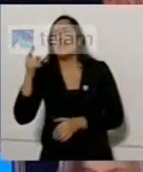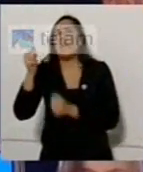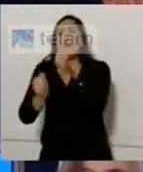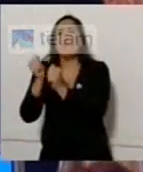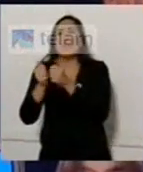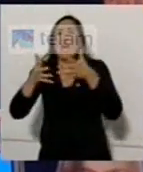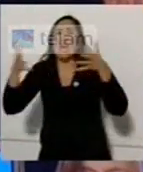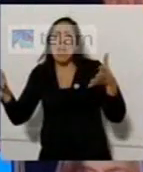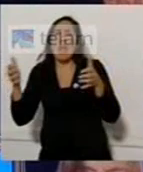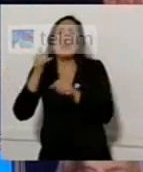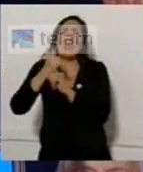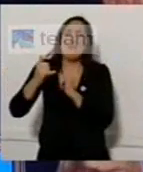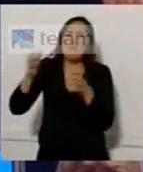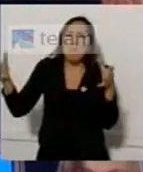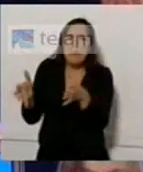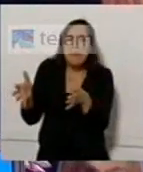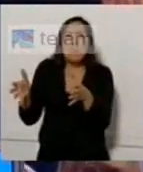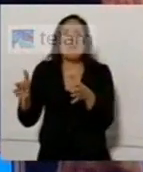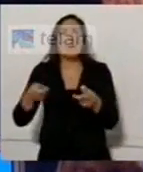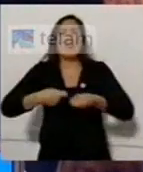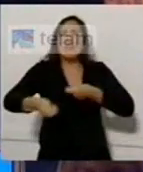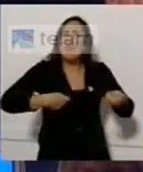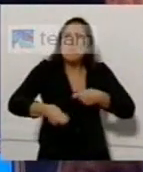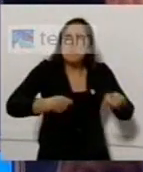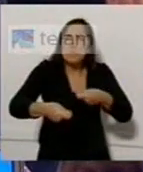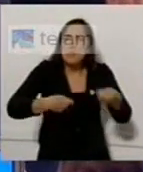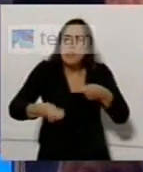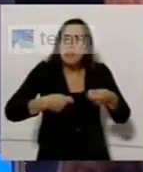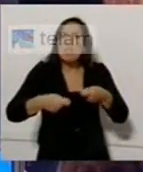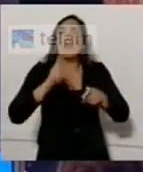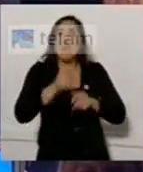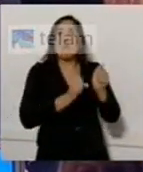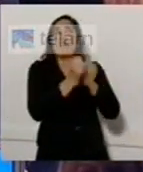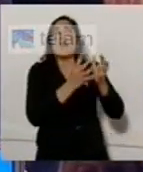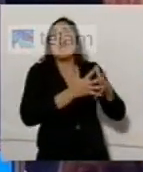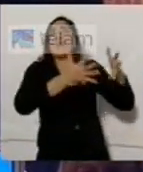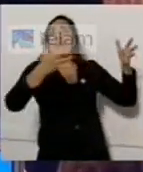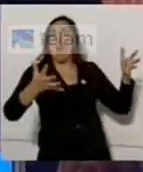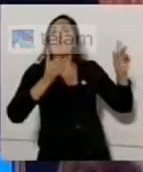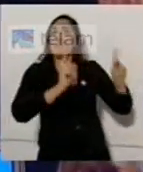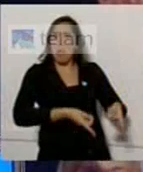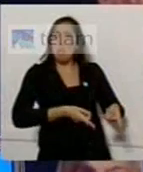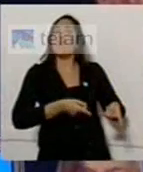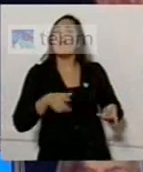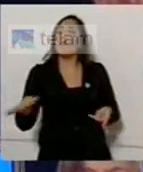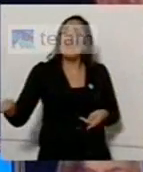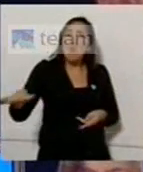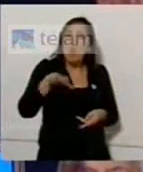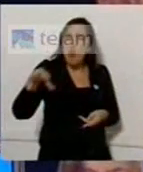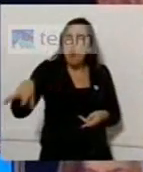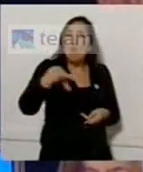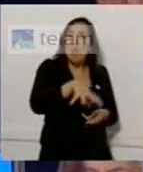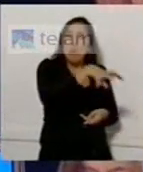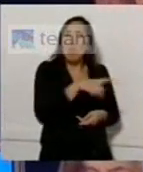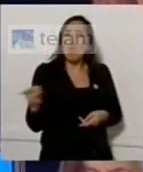productores, empresarios, comerciantes y también de los grandes que han obtenido en esta